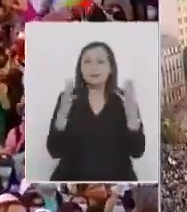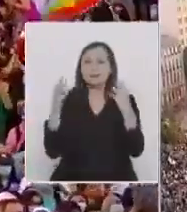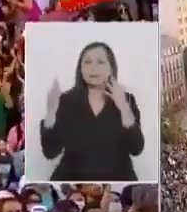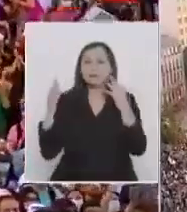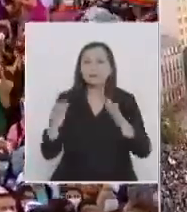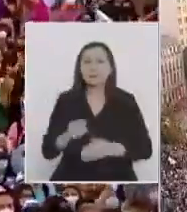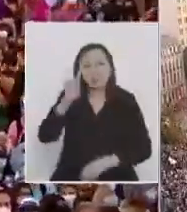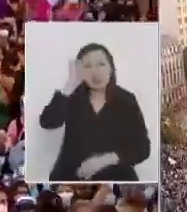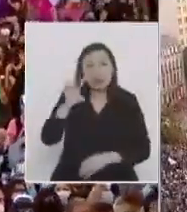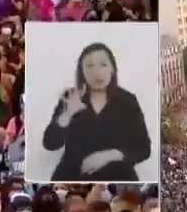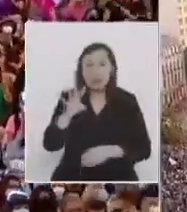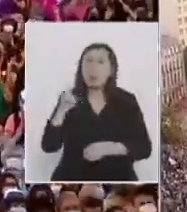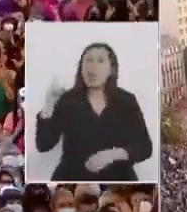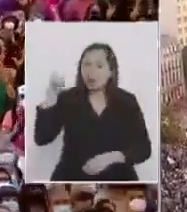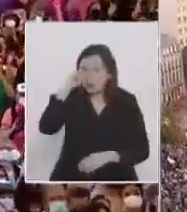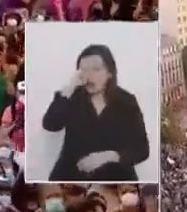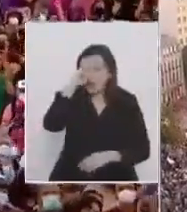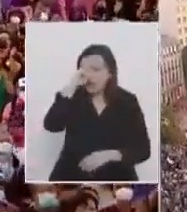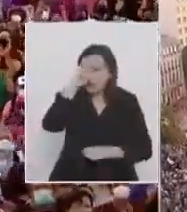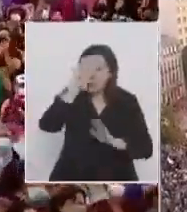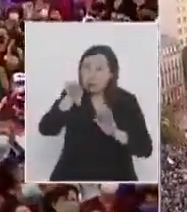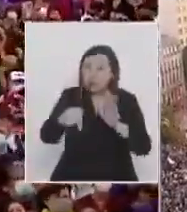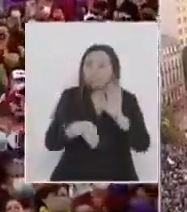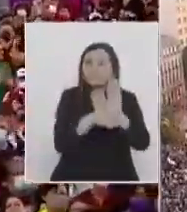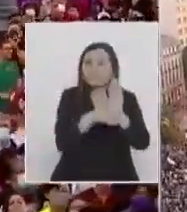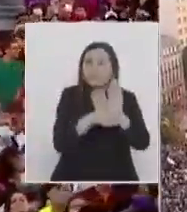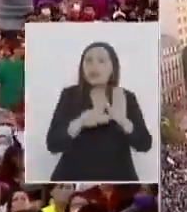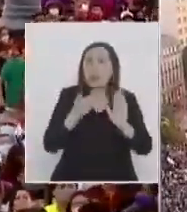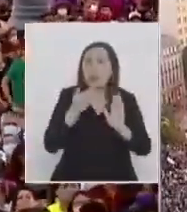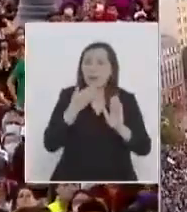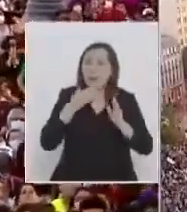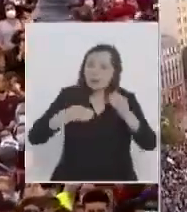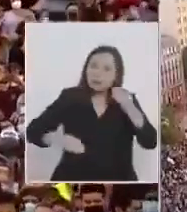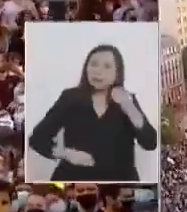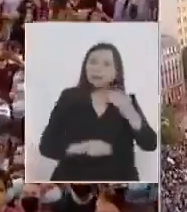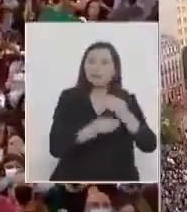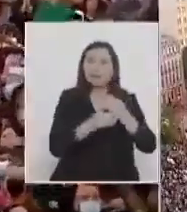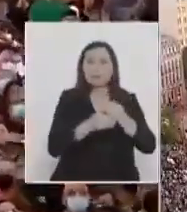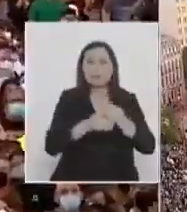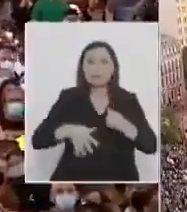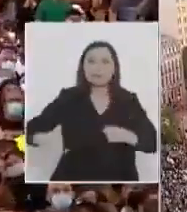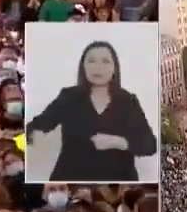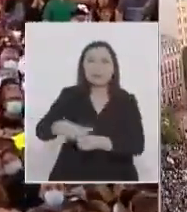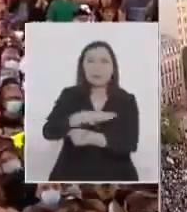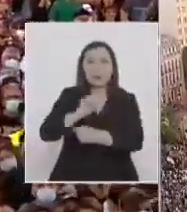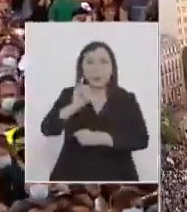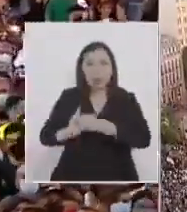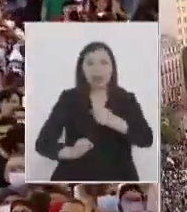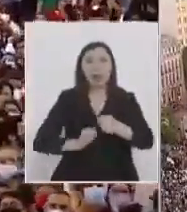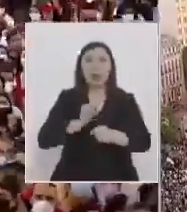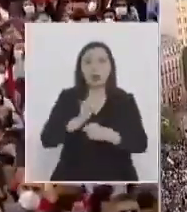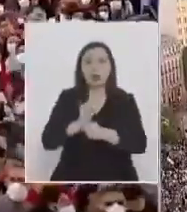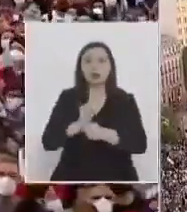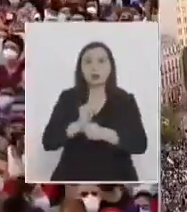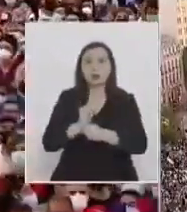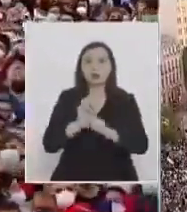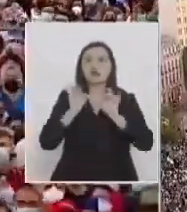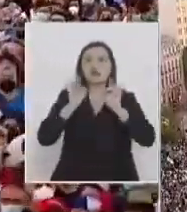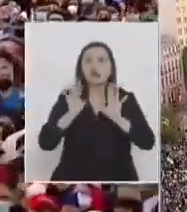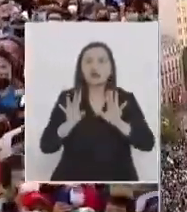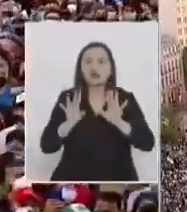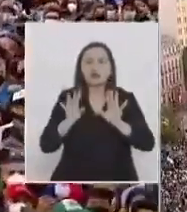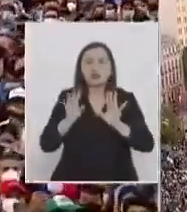Sabemos que a todas estas dificultades se suma además un contexto internacional